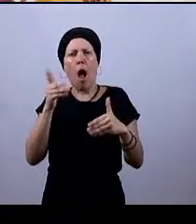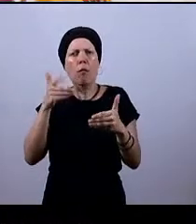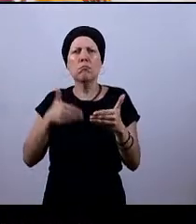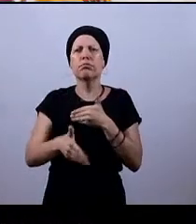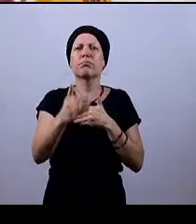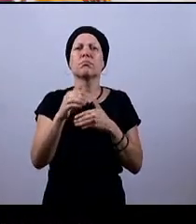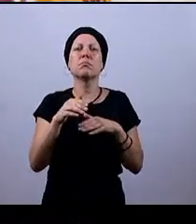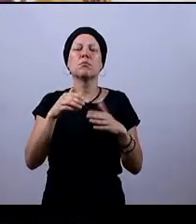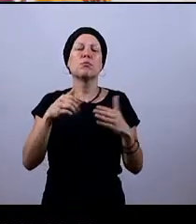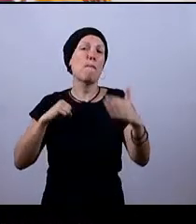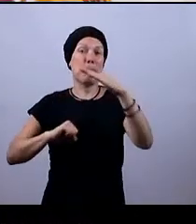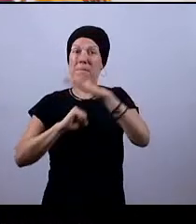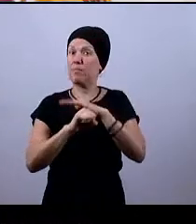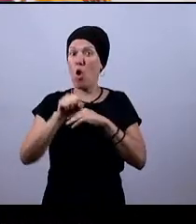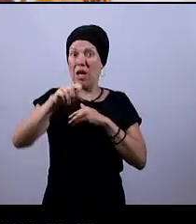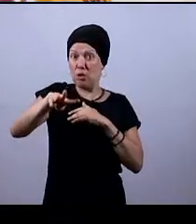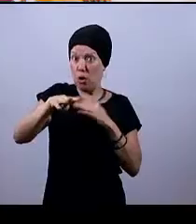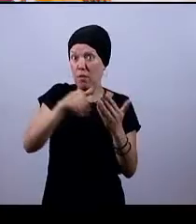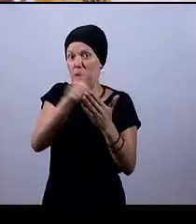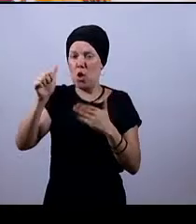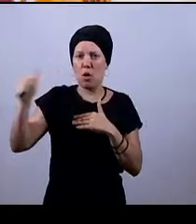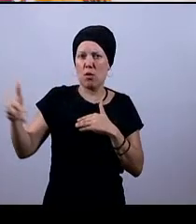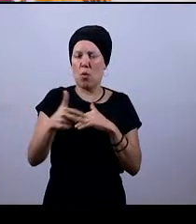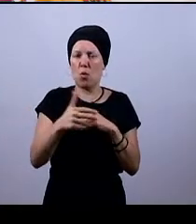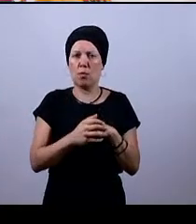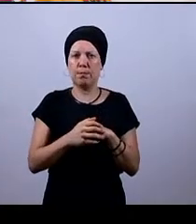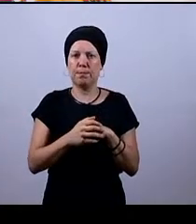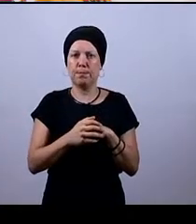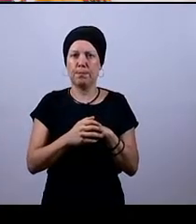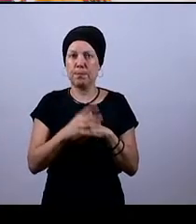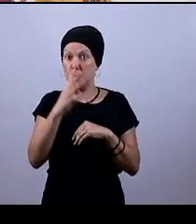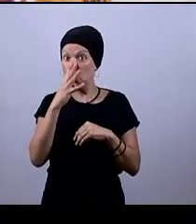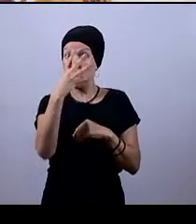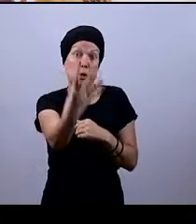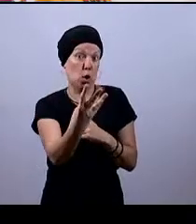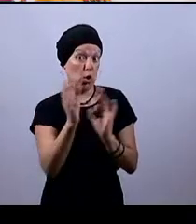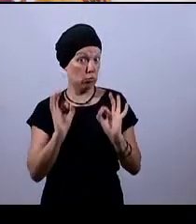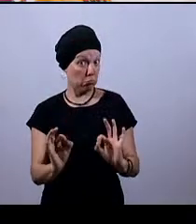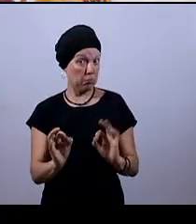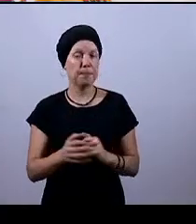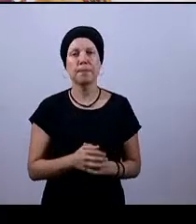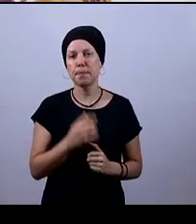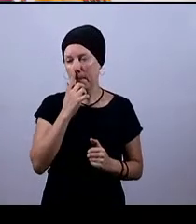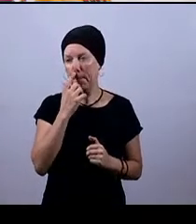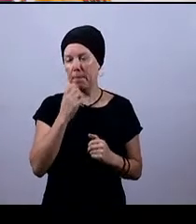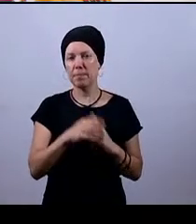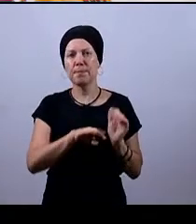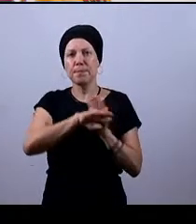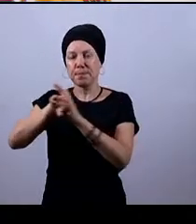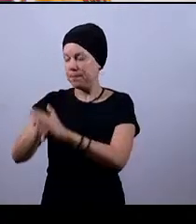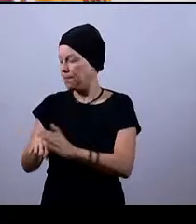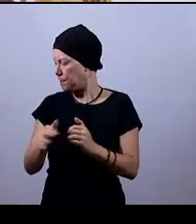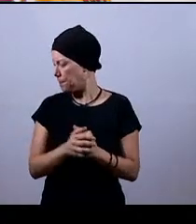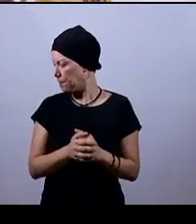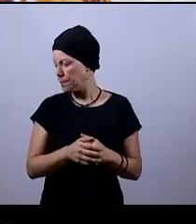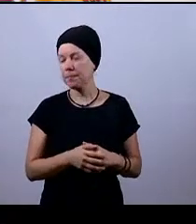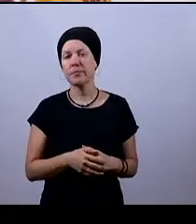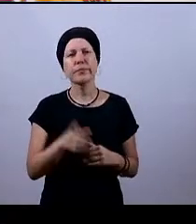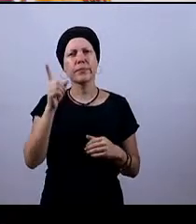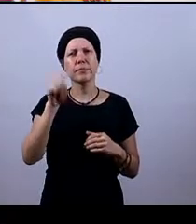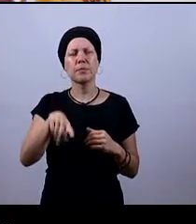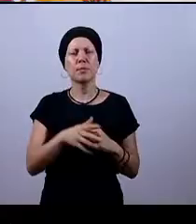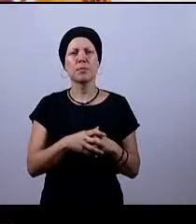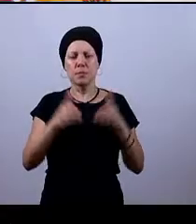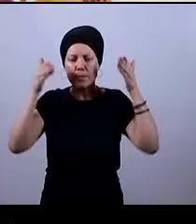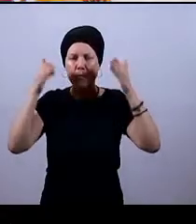de 14 millones de euros en los próximos 4 años. Cambiamos ya de materia para centrarnos